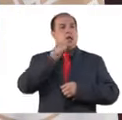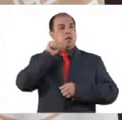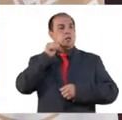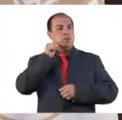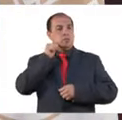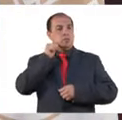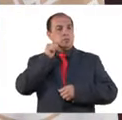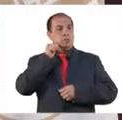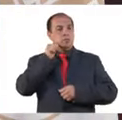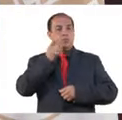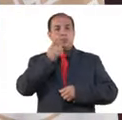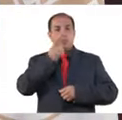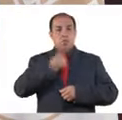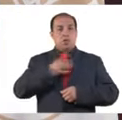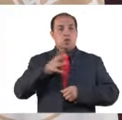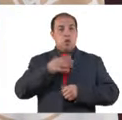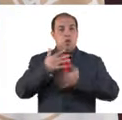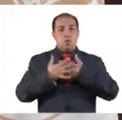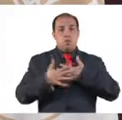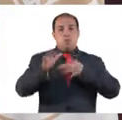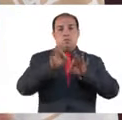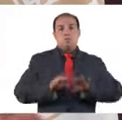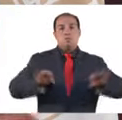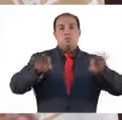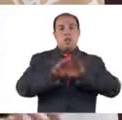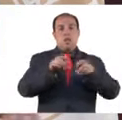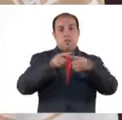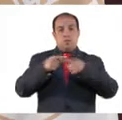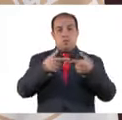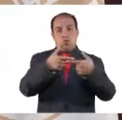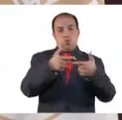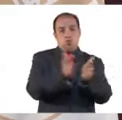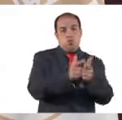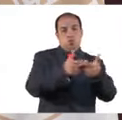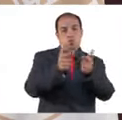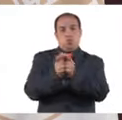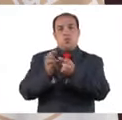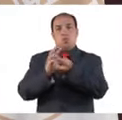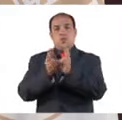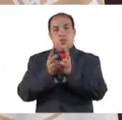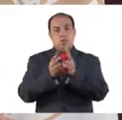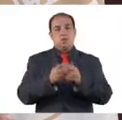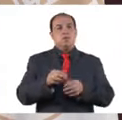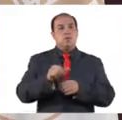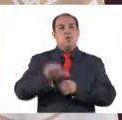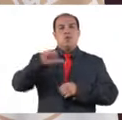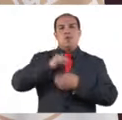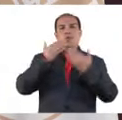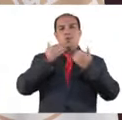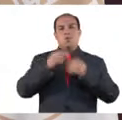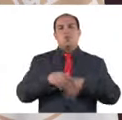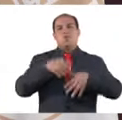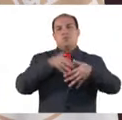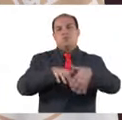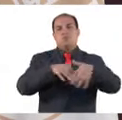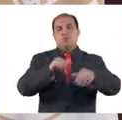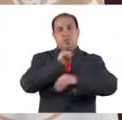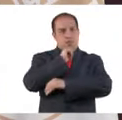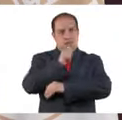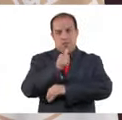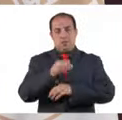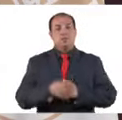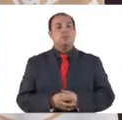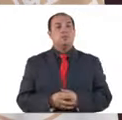un avance importante con varios grupos de vecinos. De hecho, el día de hoy ya no hubo la manifestación que se presentó en la semana, el día de hoy ya no estuvo ahí.